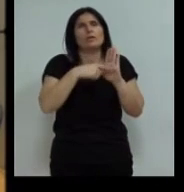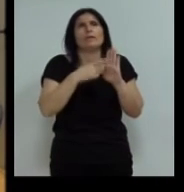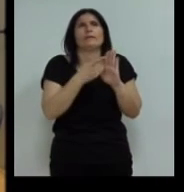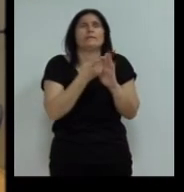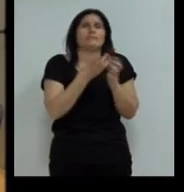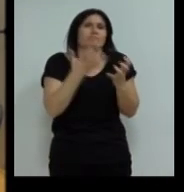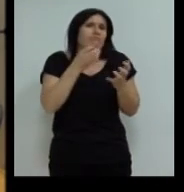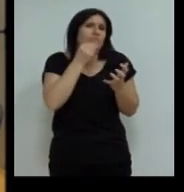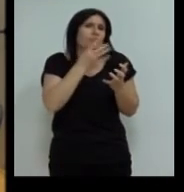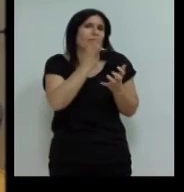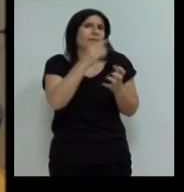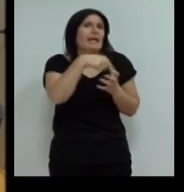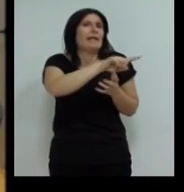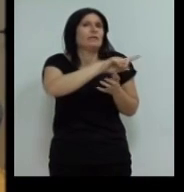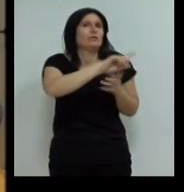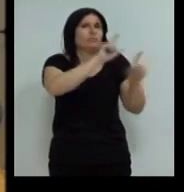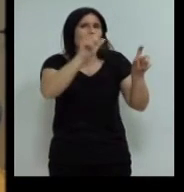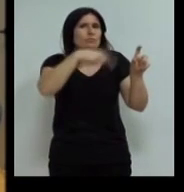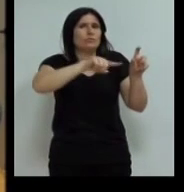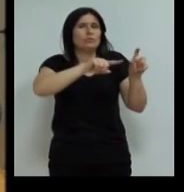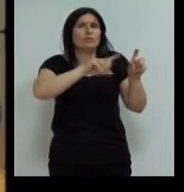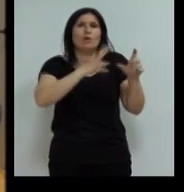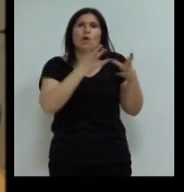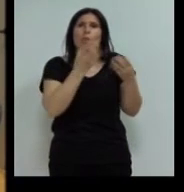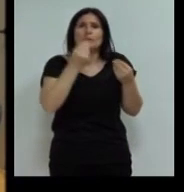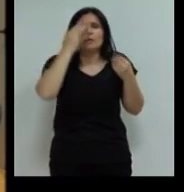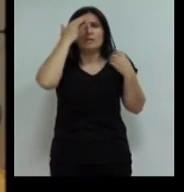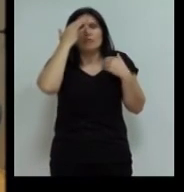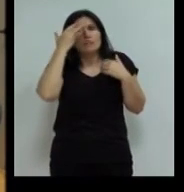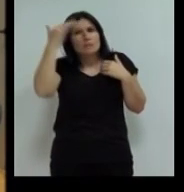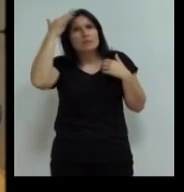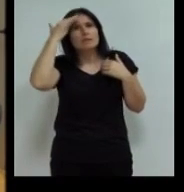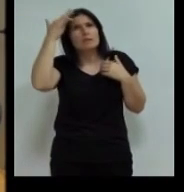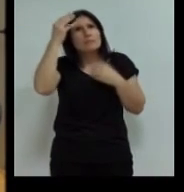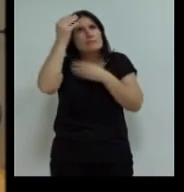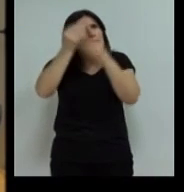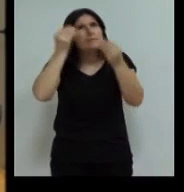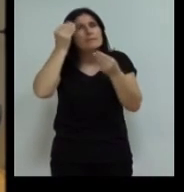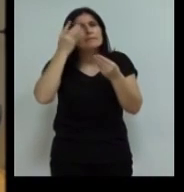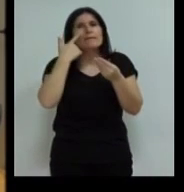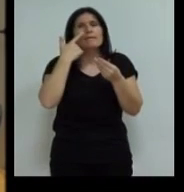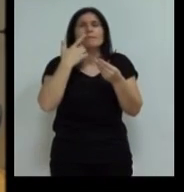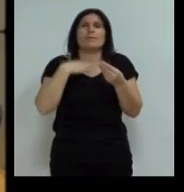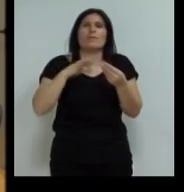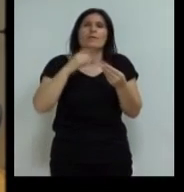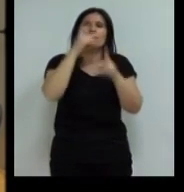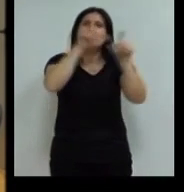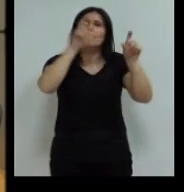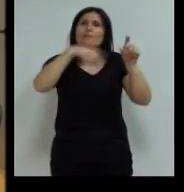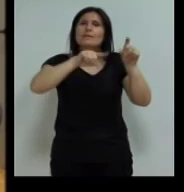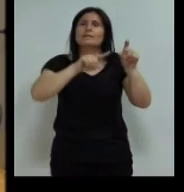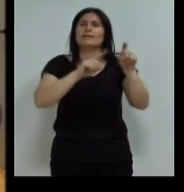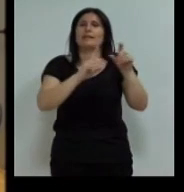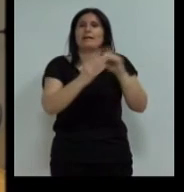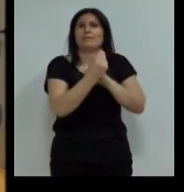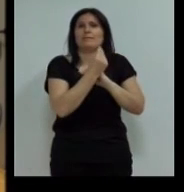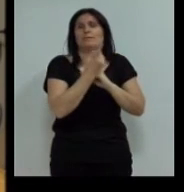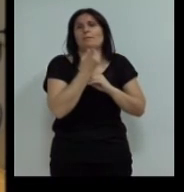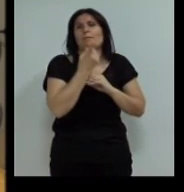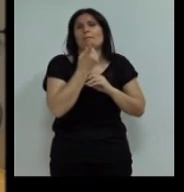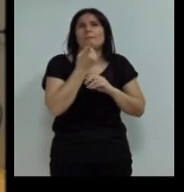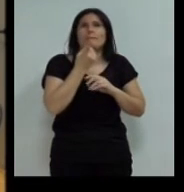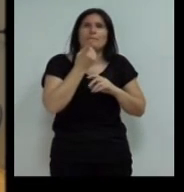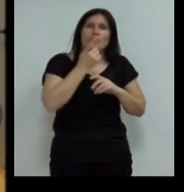momento y con muchísima imaginación para que el empresario de cine, su inversión sea mínima, o por lo